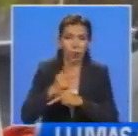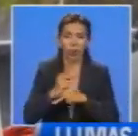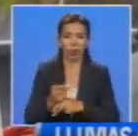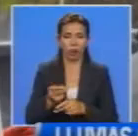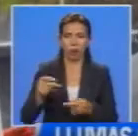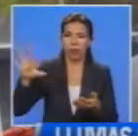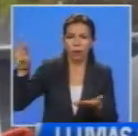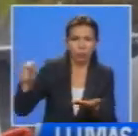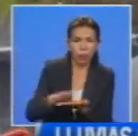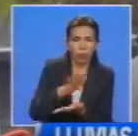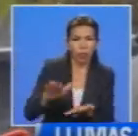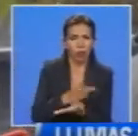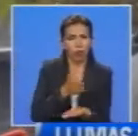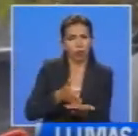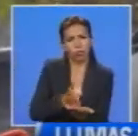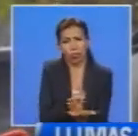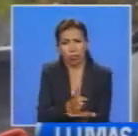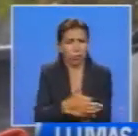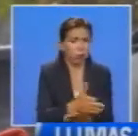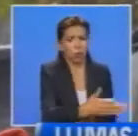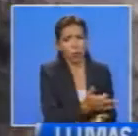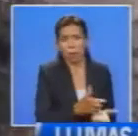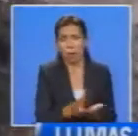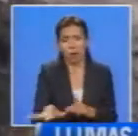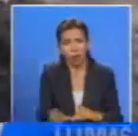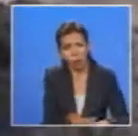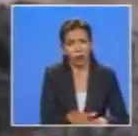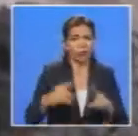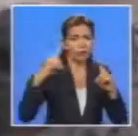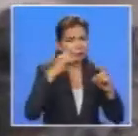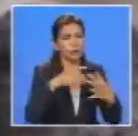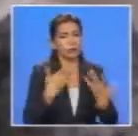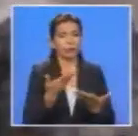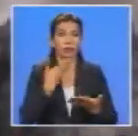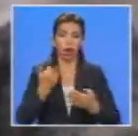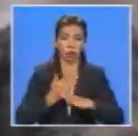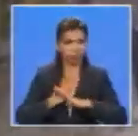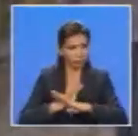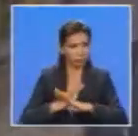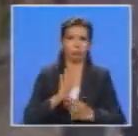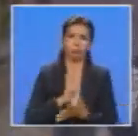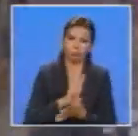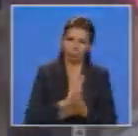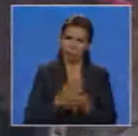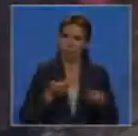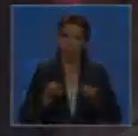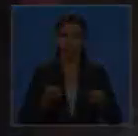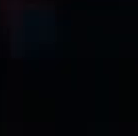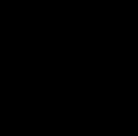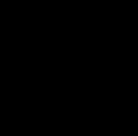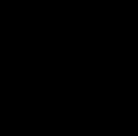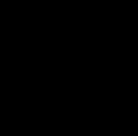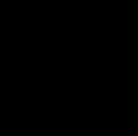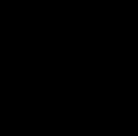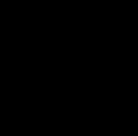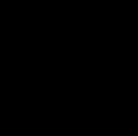encuentran mojadas, para evitar accidentes de tránsito. En Chimborazo, Mercedes Chávez, 24 horas.